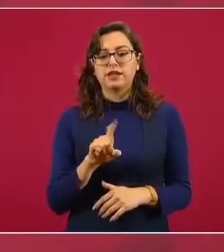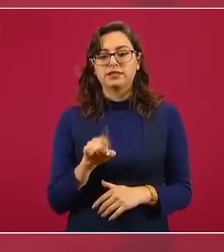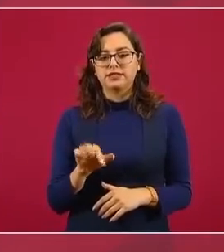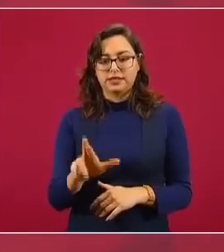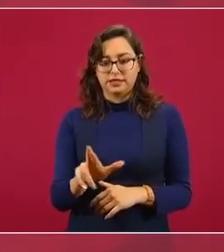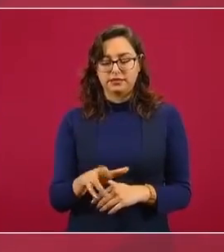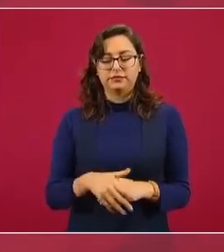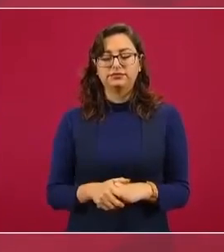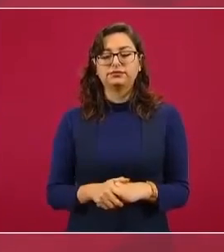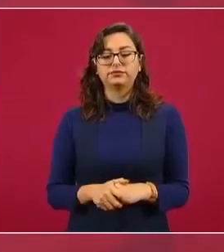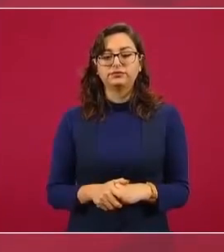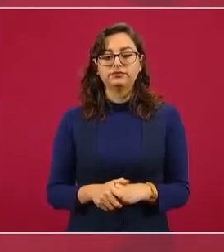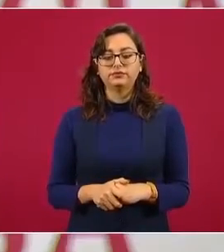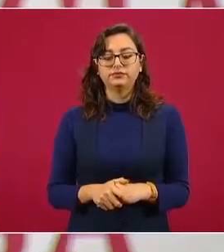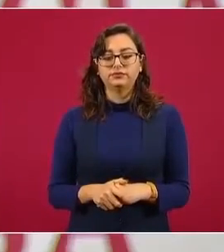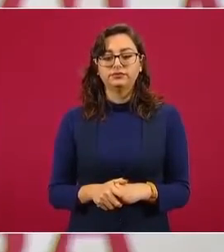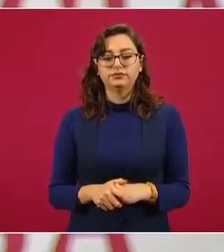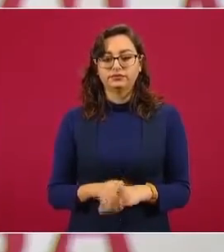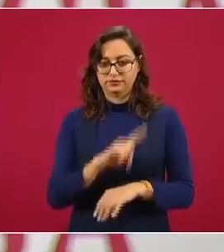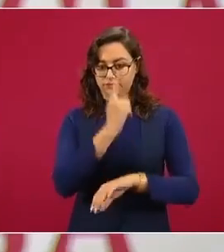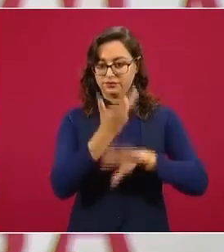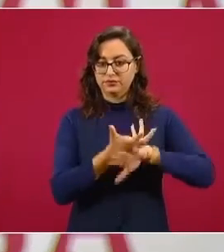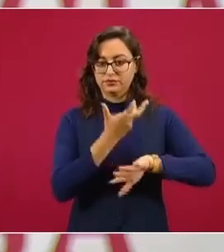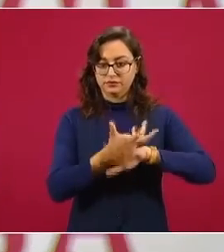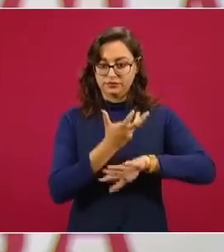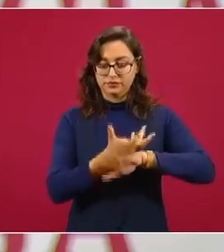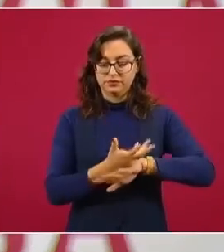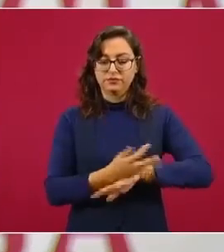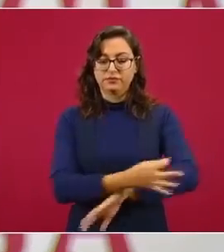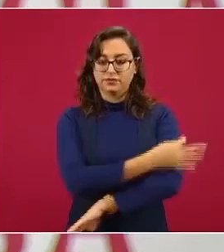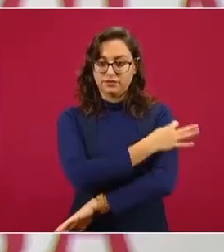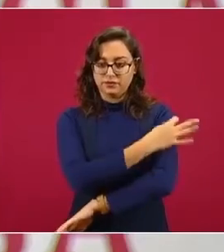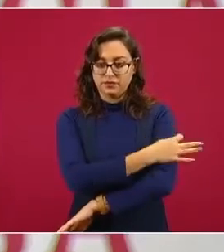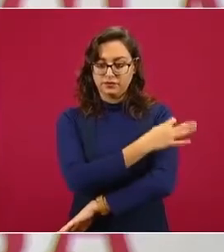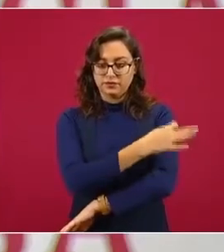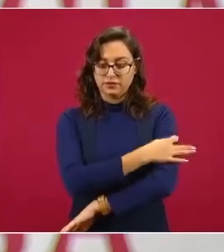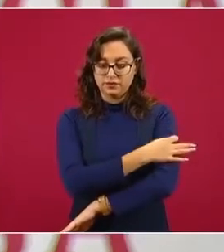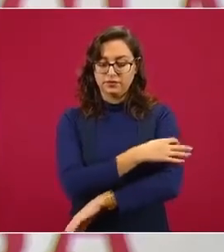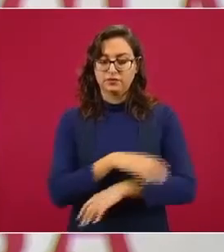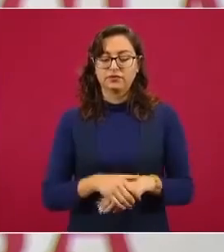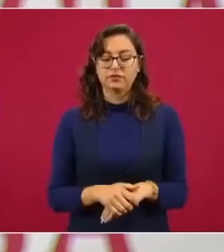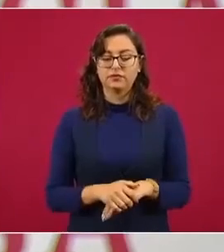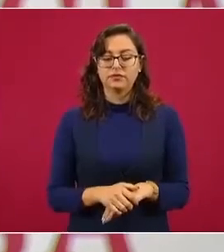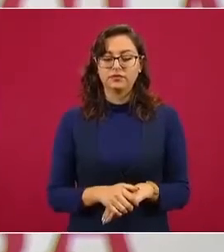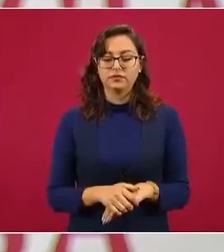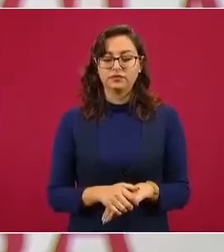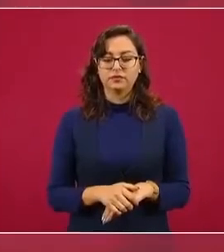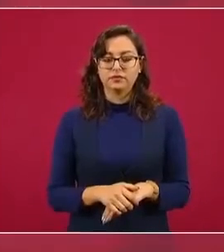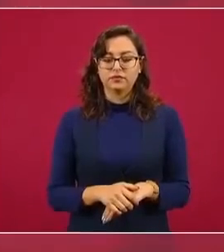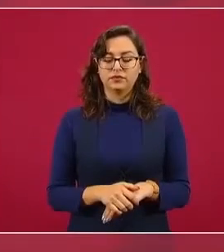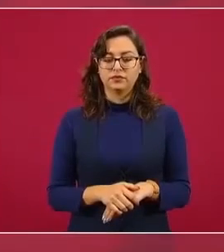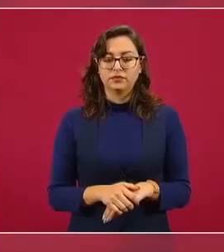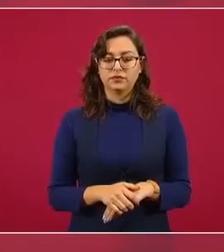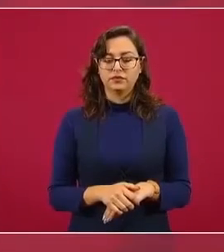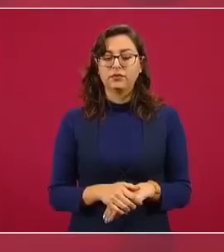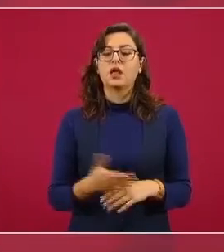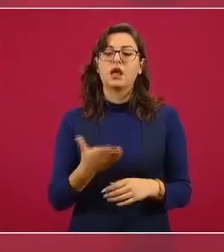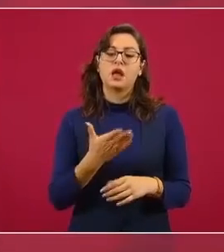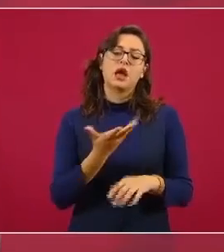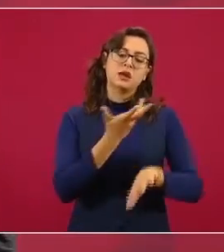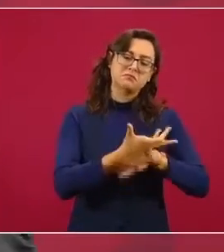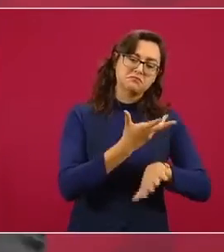Esta es una vacuna de origen norteamericano, es una empresa asociada entre Pfizer, norteamericana, y BioNTech,